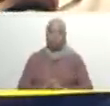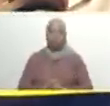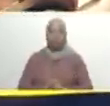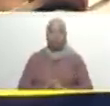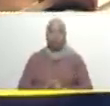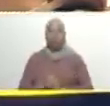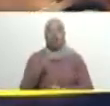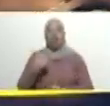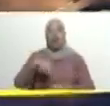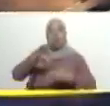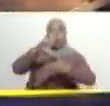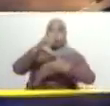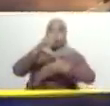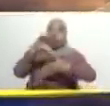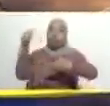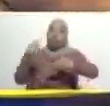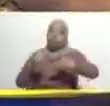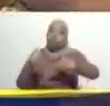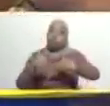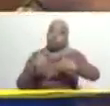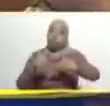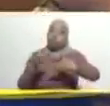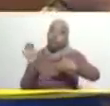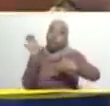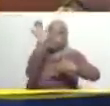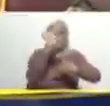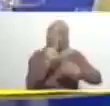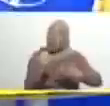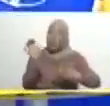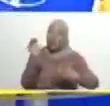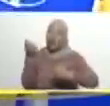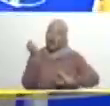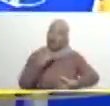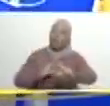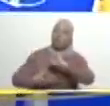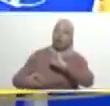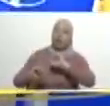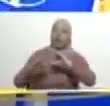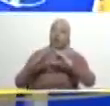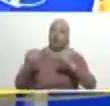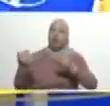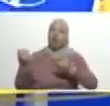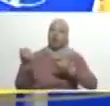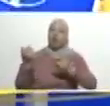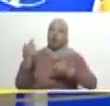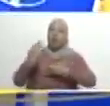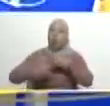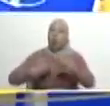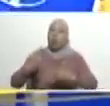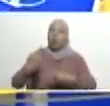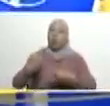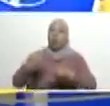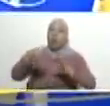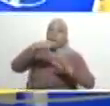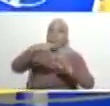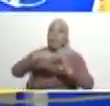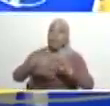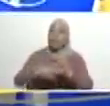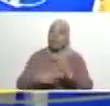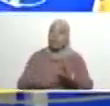donde el sur global vaya enfrentando, bajo los principios de la